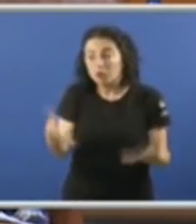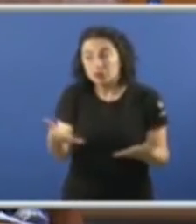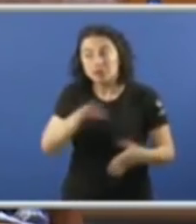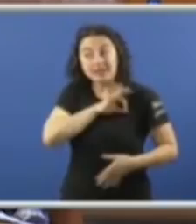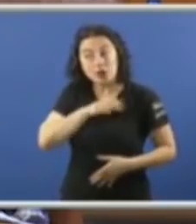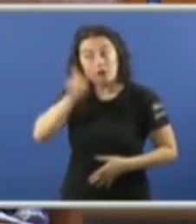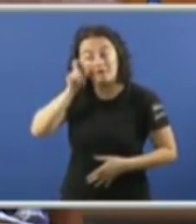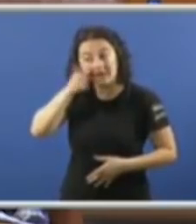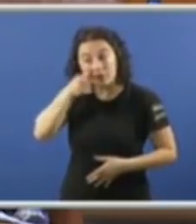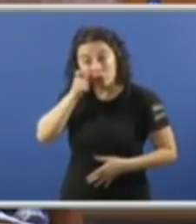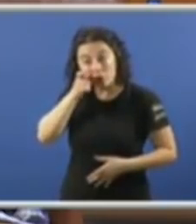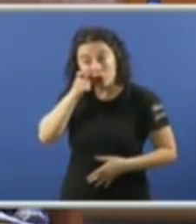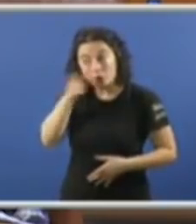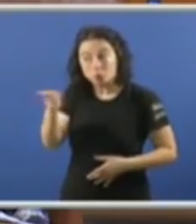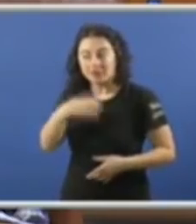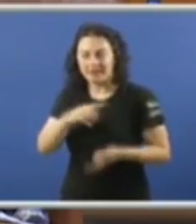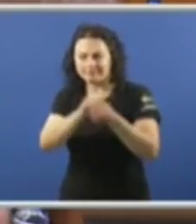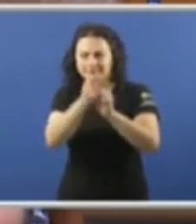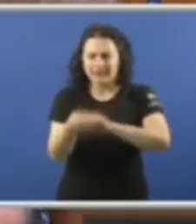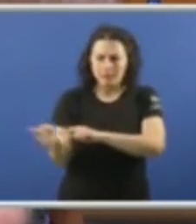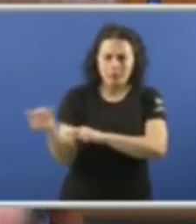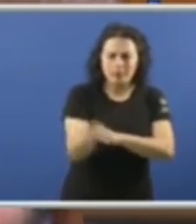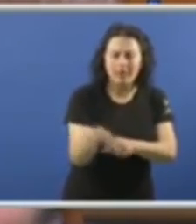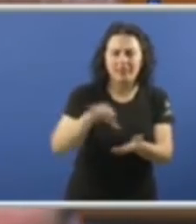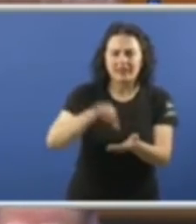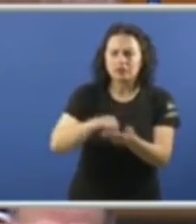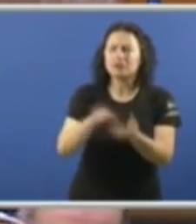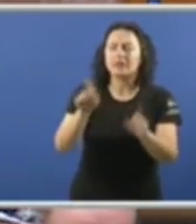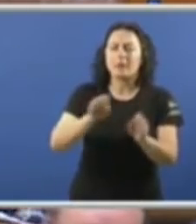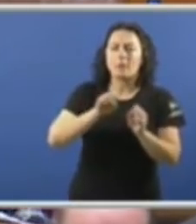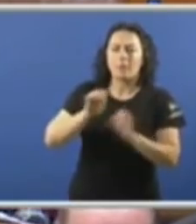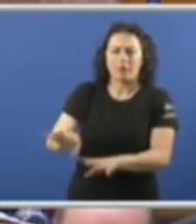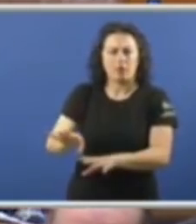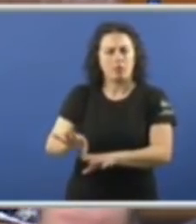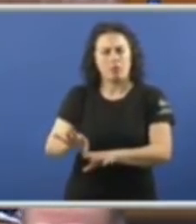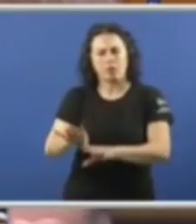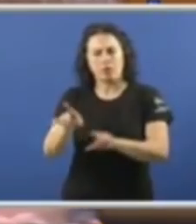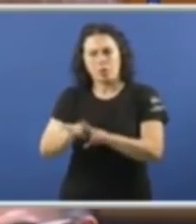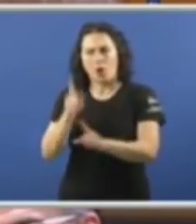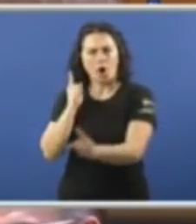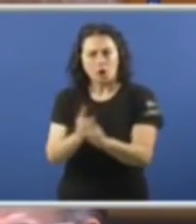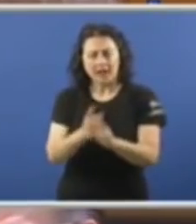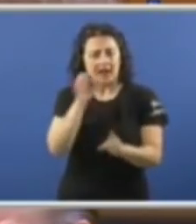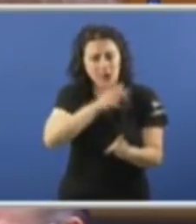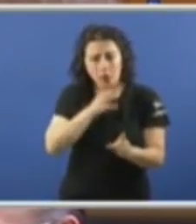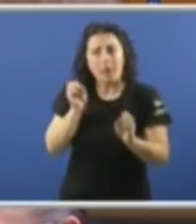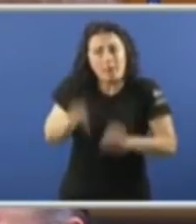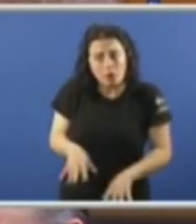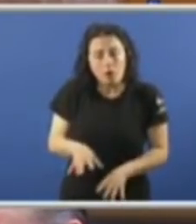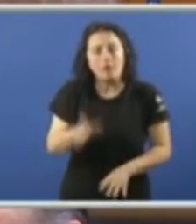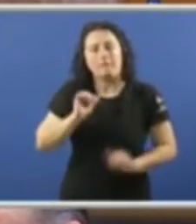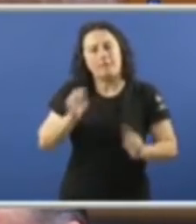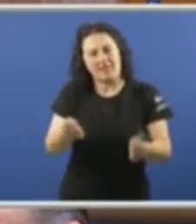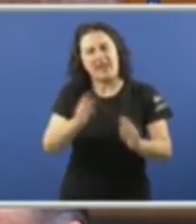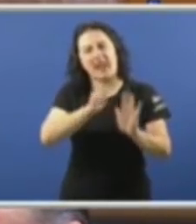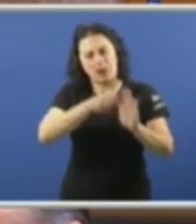se esa viraxe ao centro implica tamén abandonar a intransixencia contra o galego e empeza a cumplir as